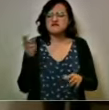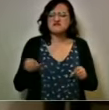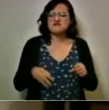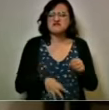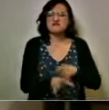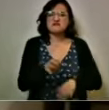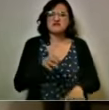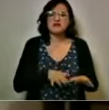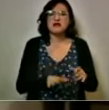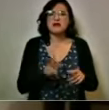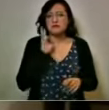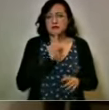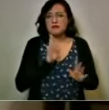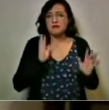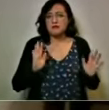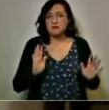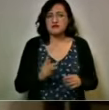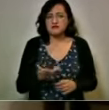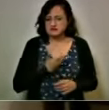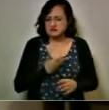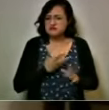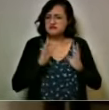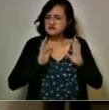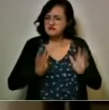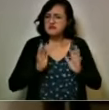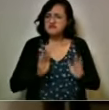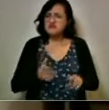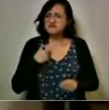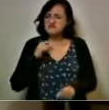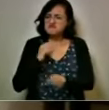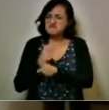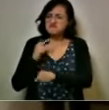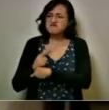Atoyac. Ya la tenemos.